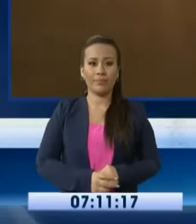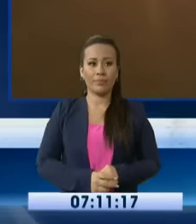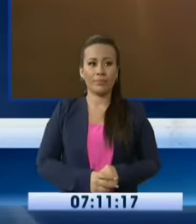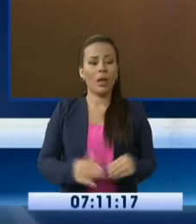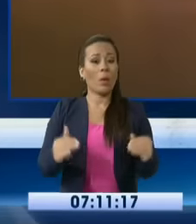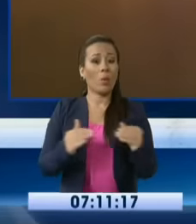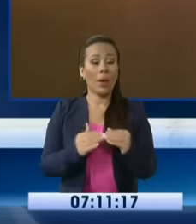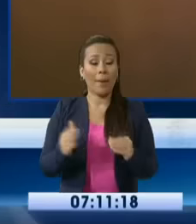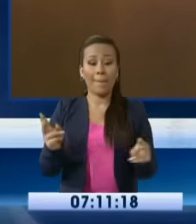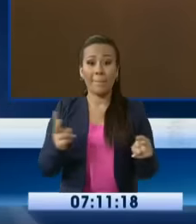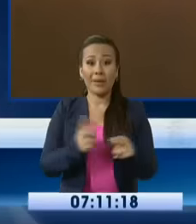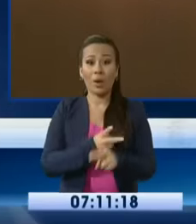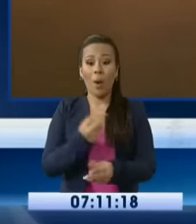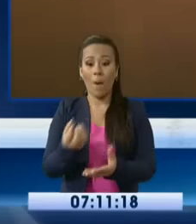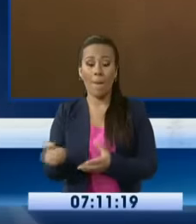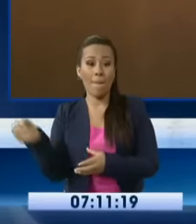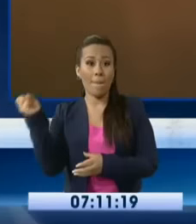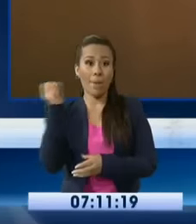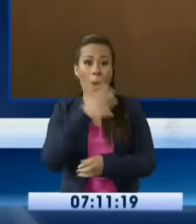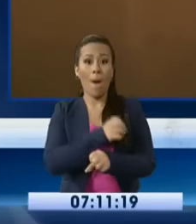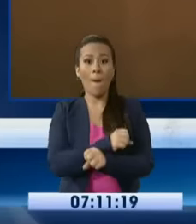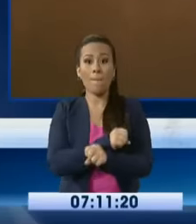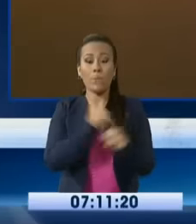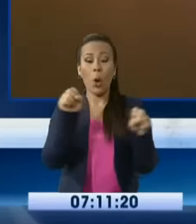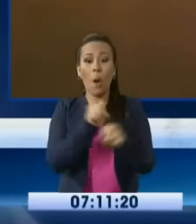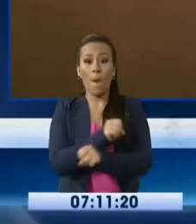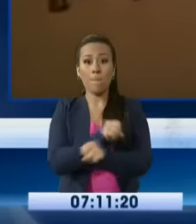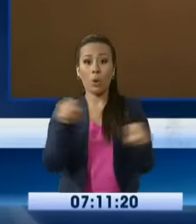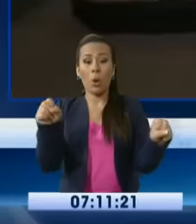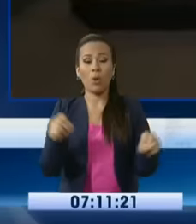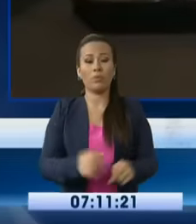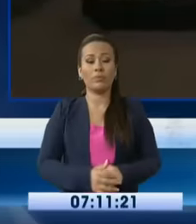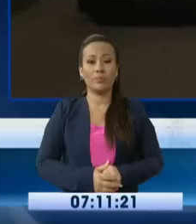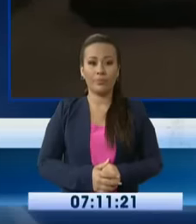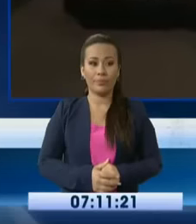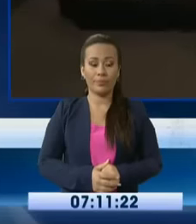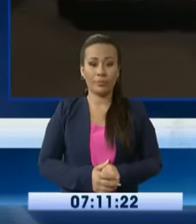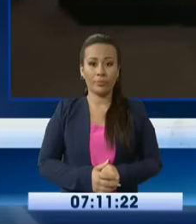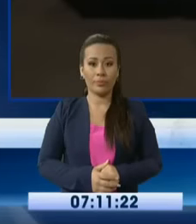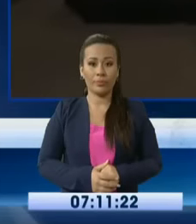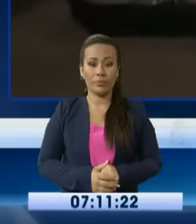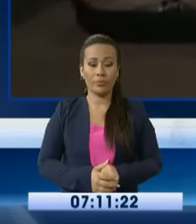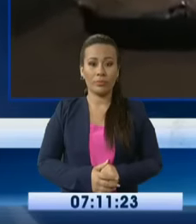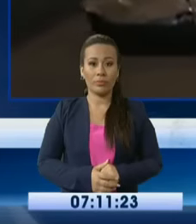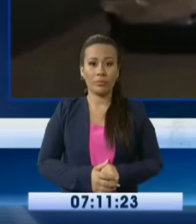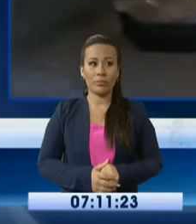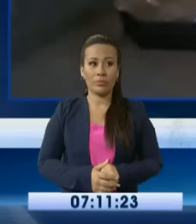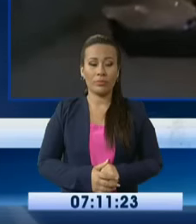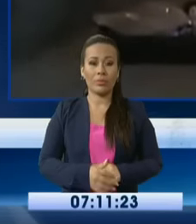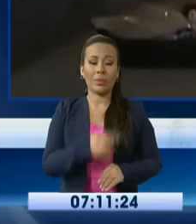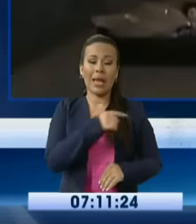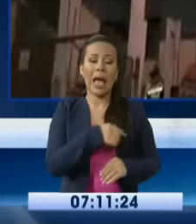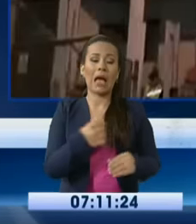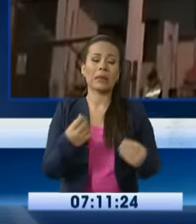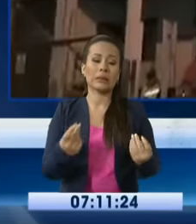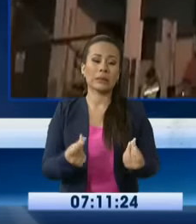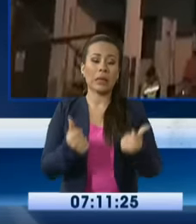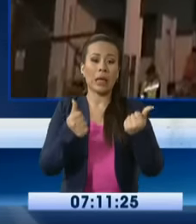conmocionado por una explosión de un artefacto que tuvo su accidentalidad, digamos así,